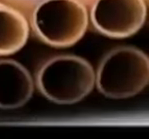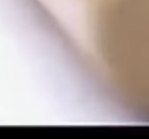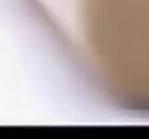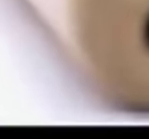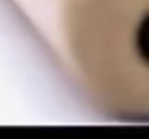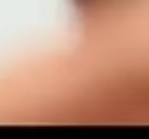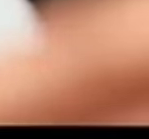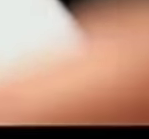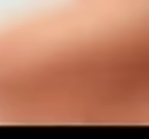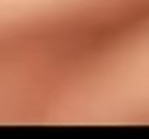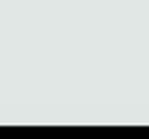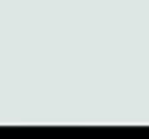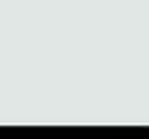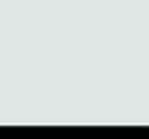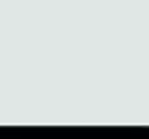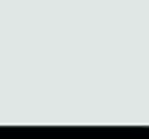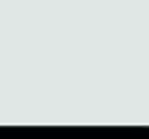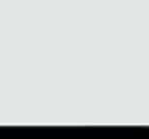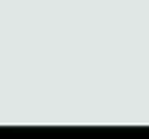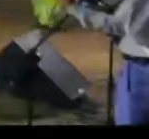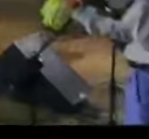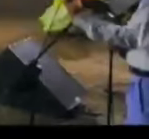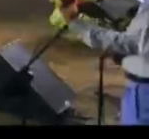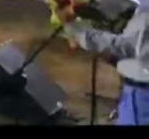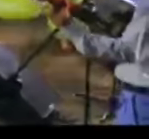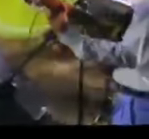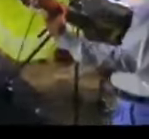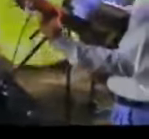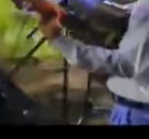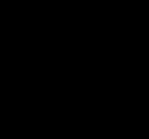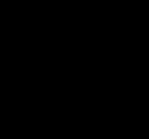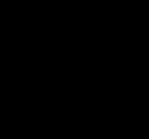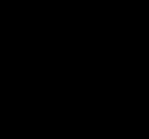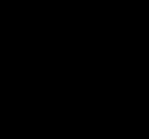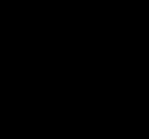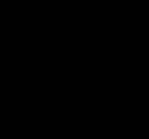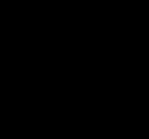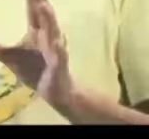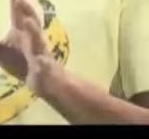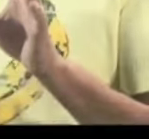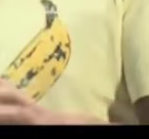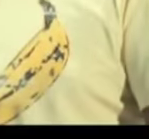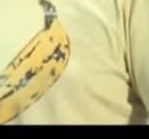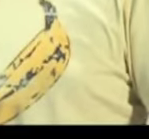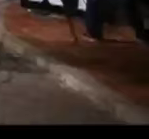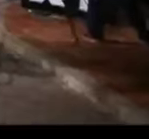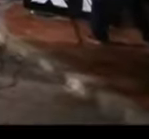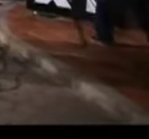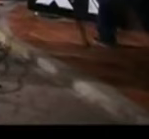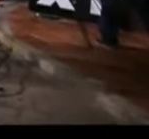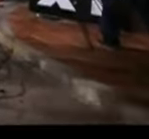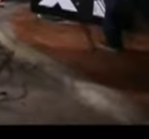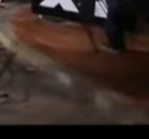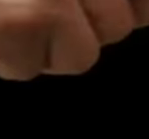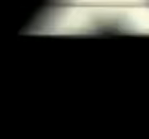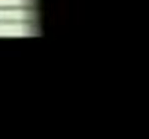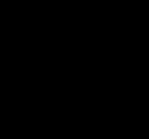Todas las formas de expresión artística tienen su lugar en el nuevo espacio de la Televisión